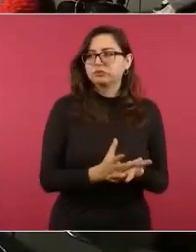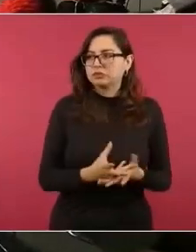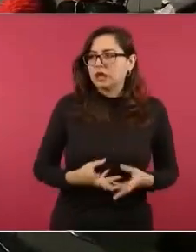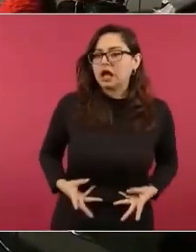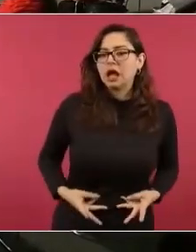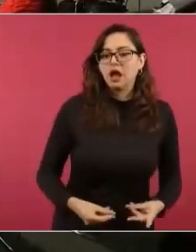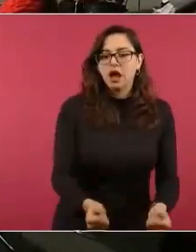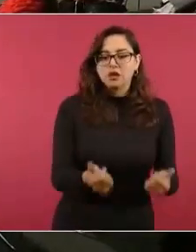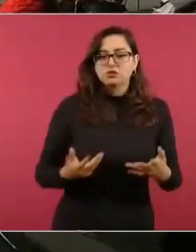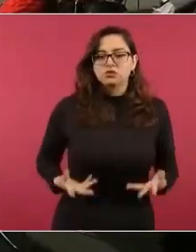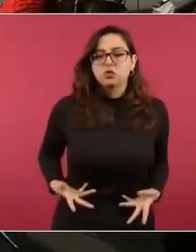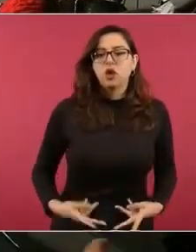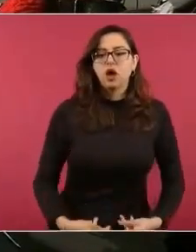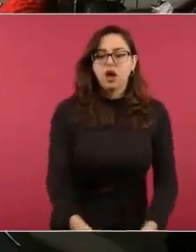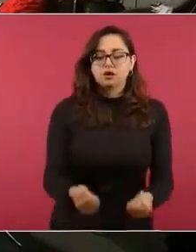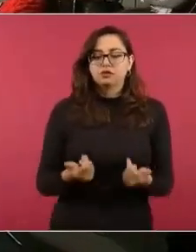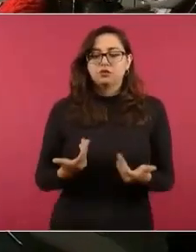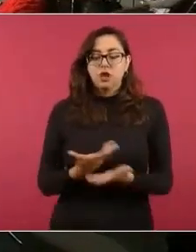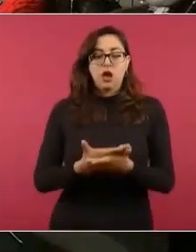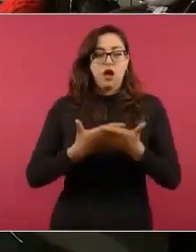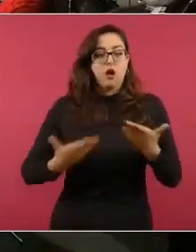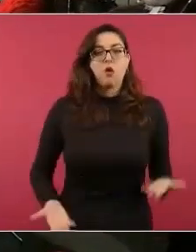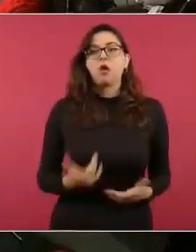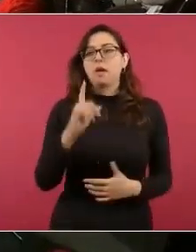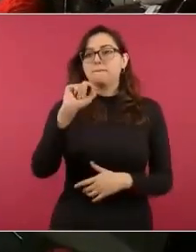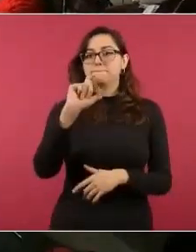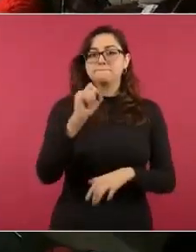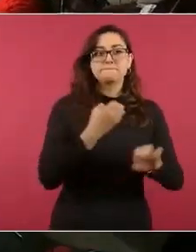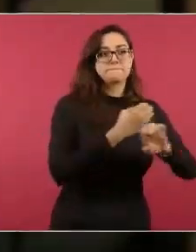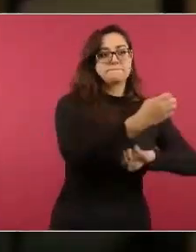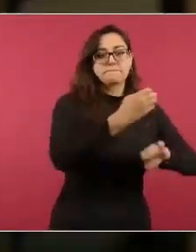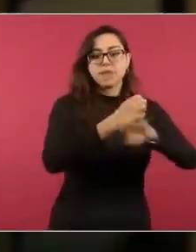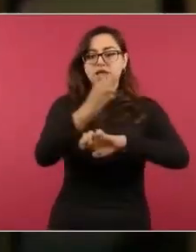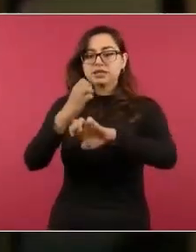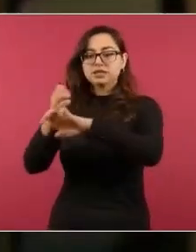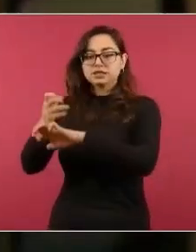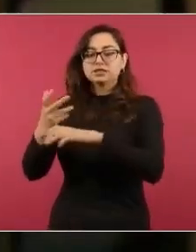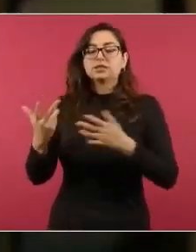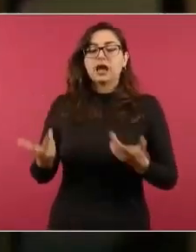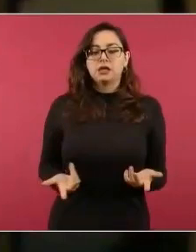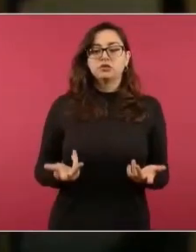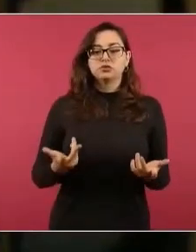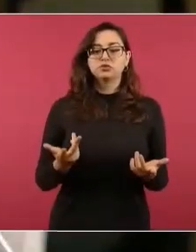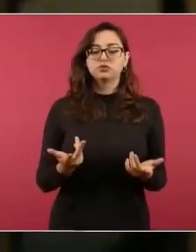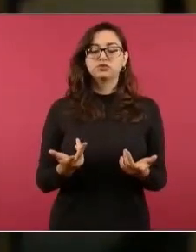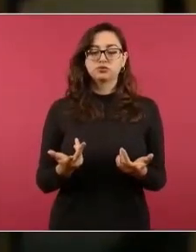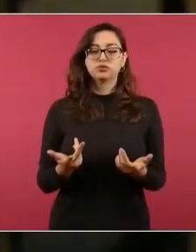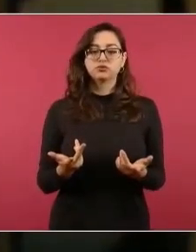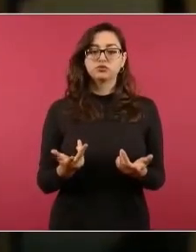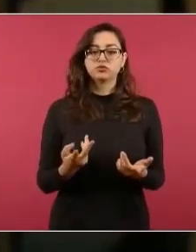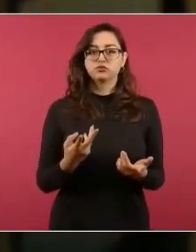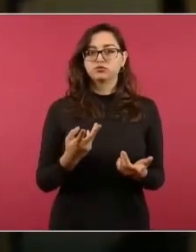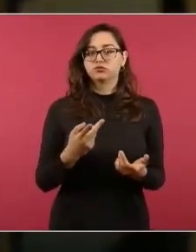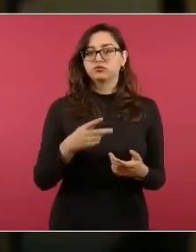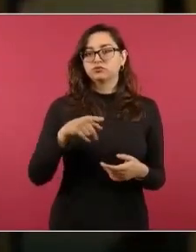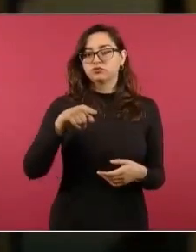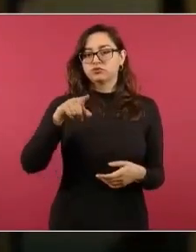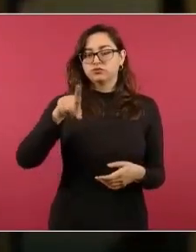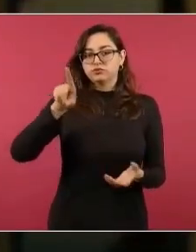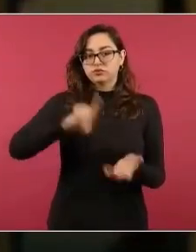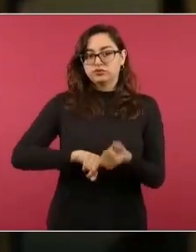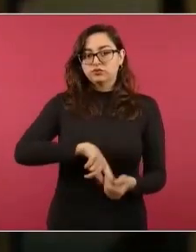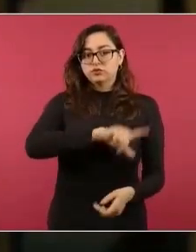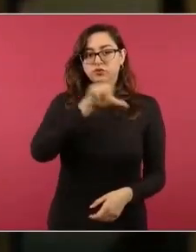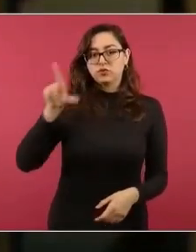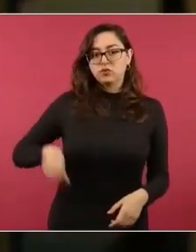20 entidades federativas pues son de la 4T. Nos parece que eso